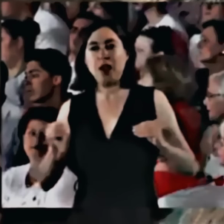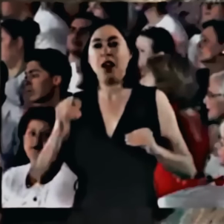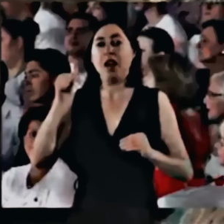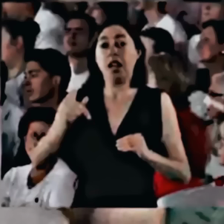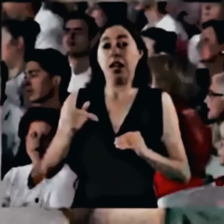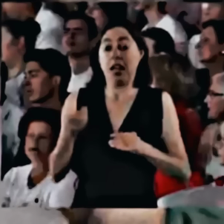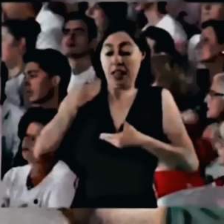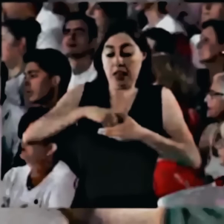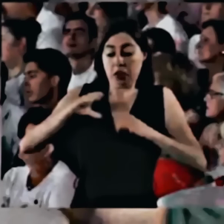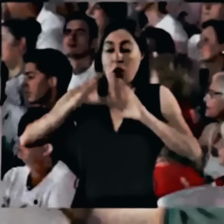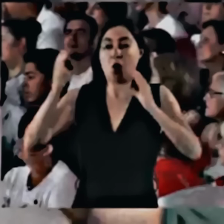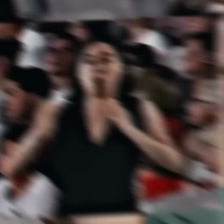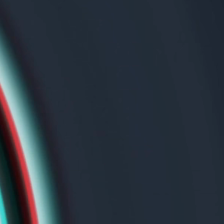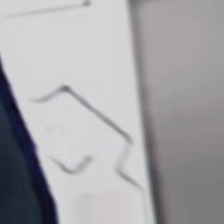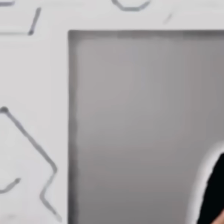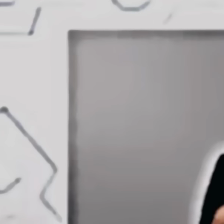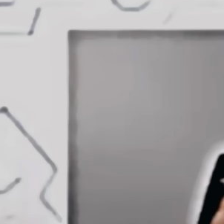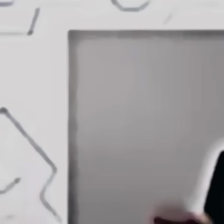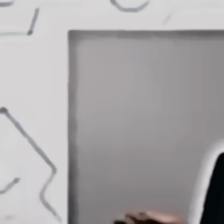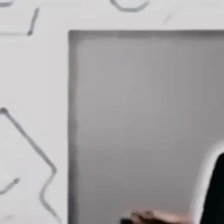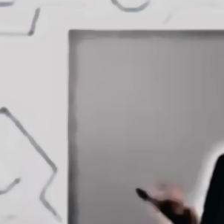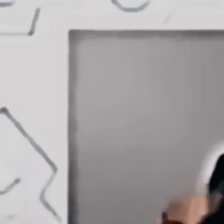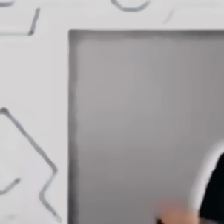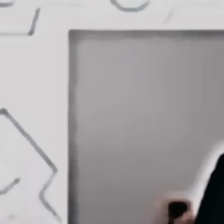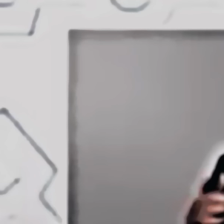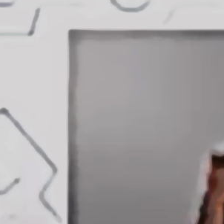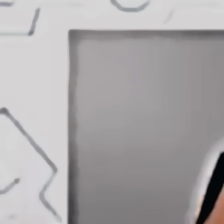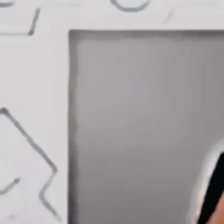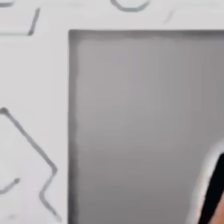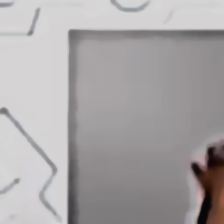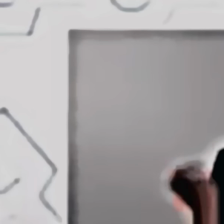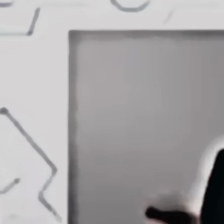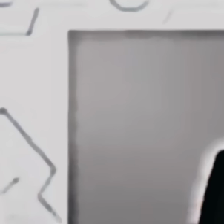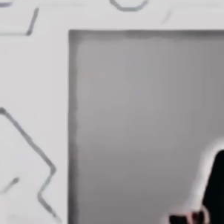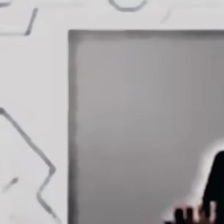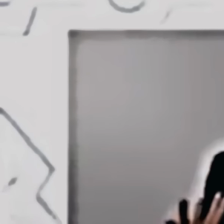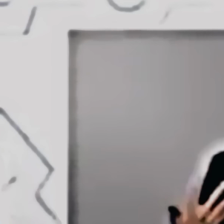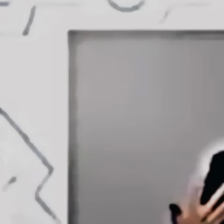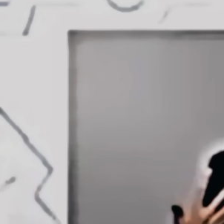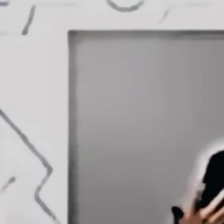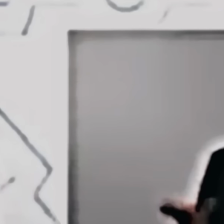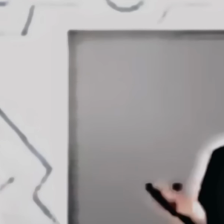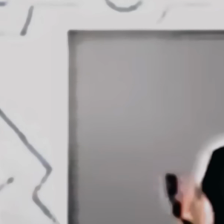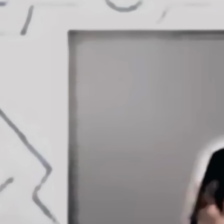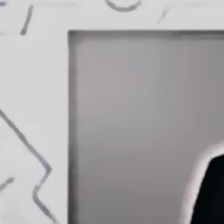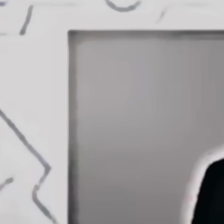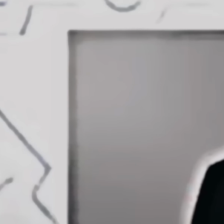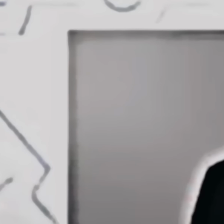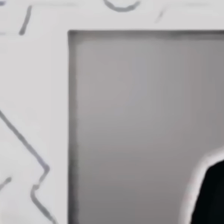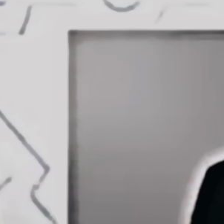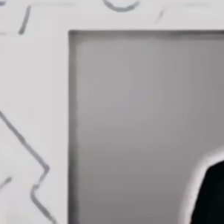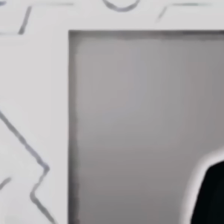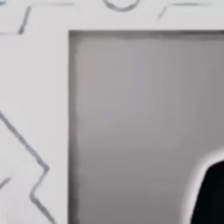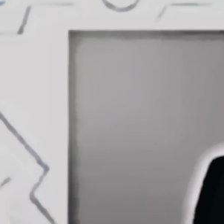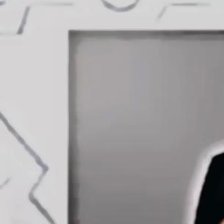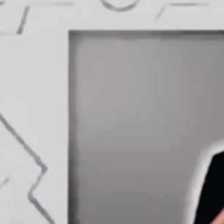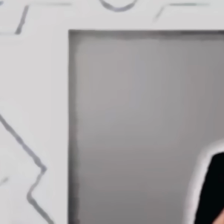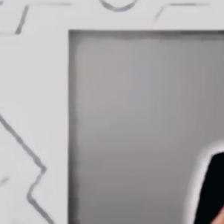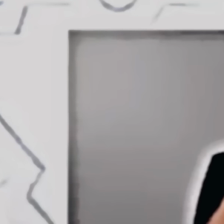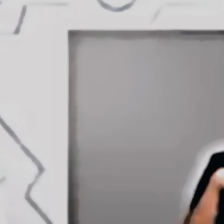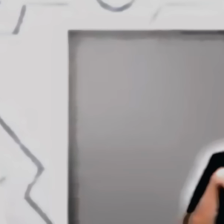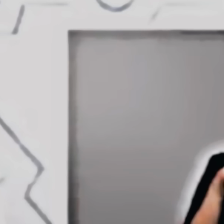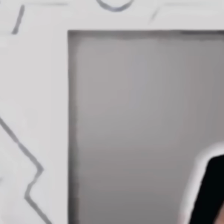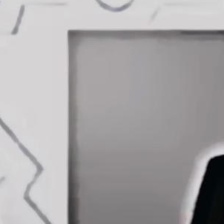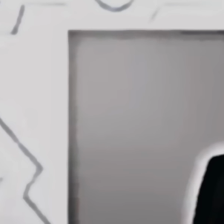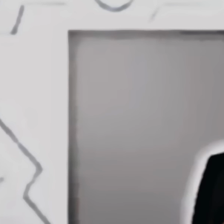Secretaría General del PSOE. Pedro Sánchez inició en dos hermanas su carrera para reconquistar el liderazgo nacional del PSOE del que había